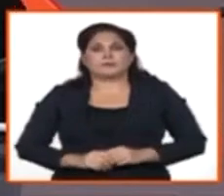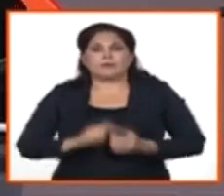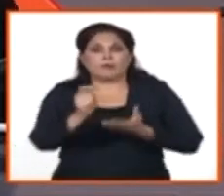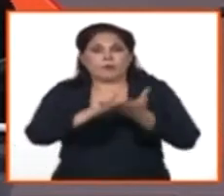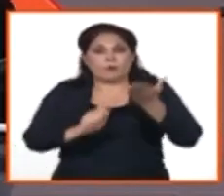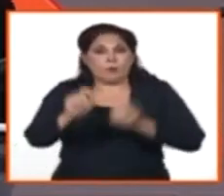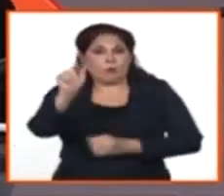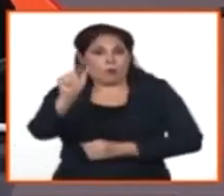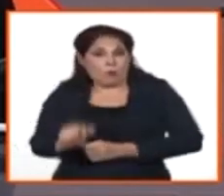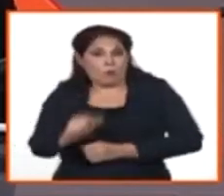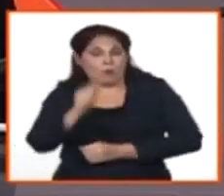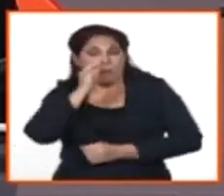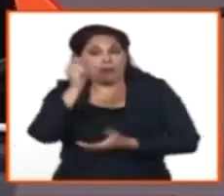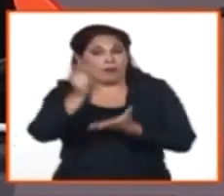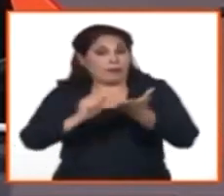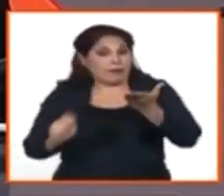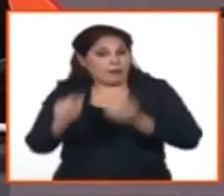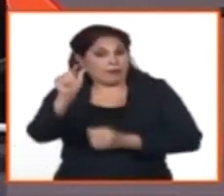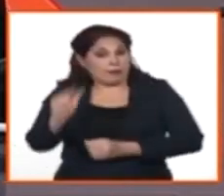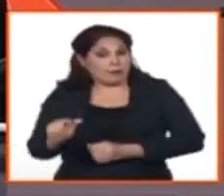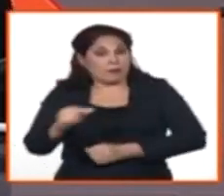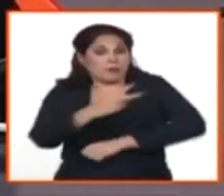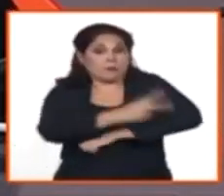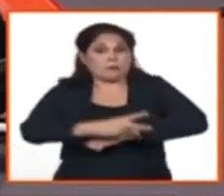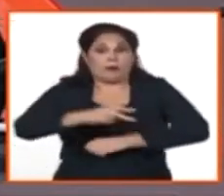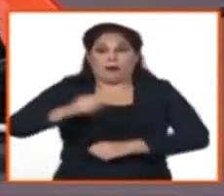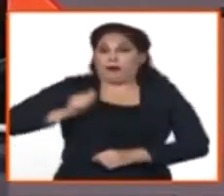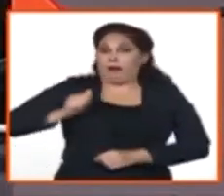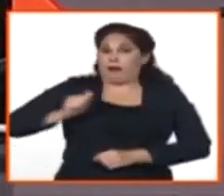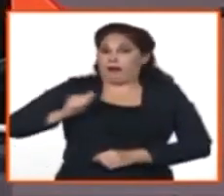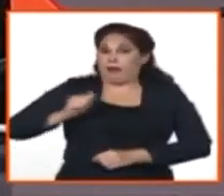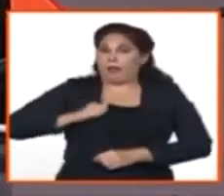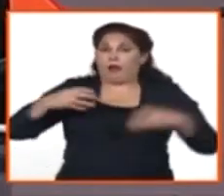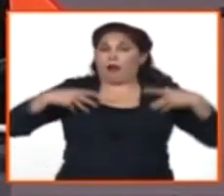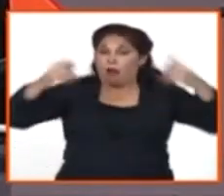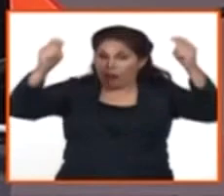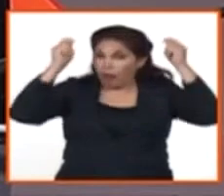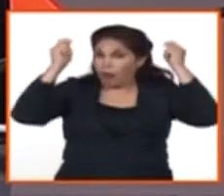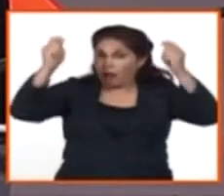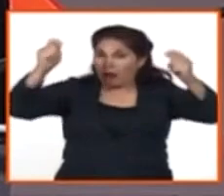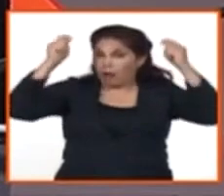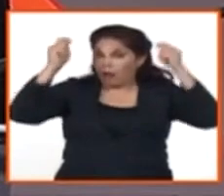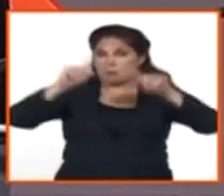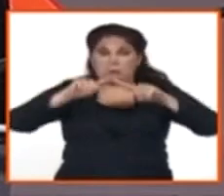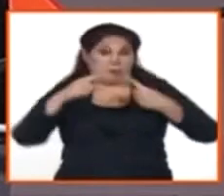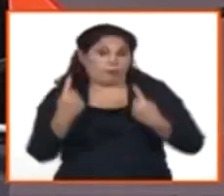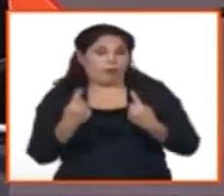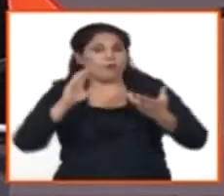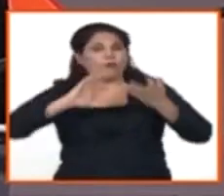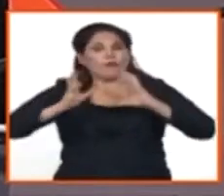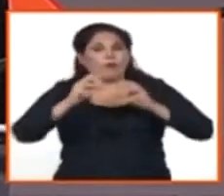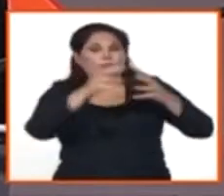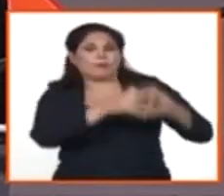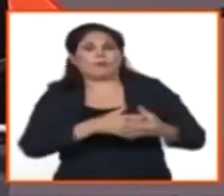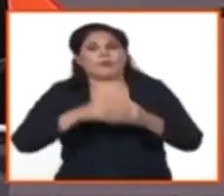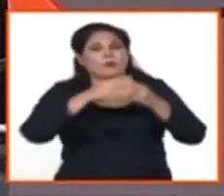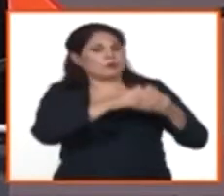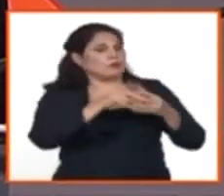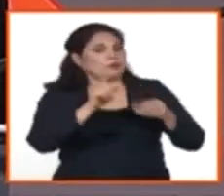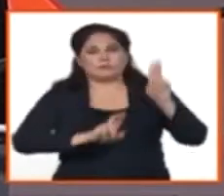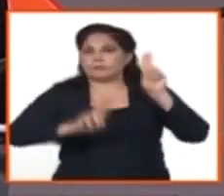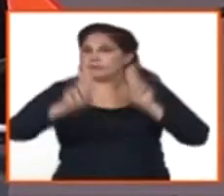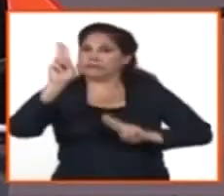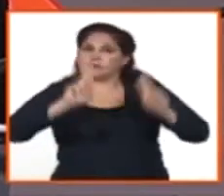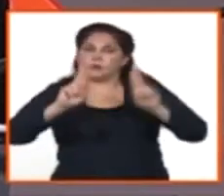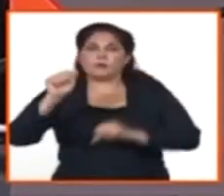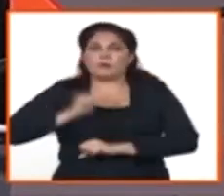reconocido escritor canadiense, ha hecho una protesta contra las políticas de su país